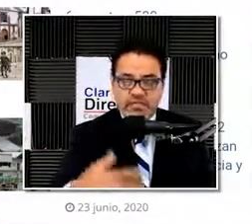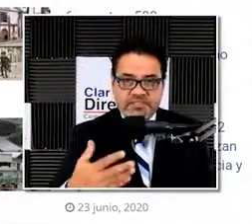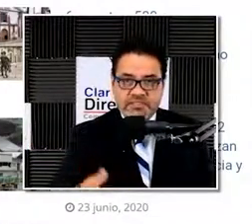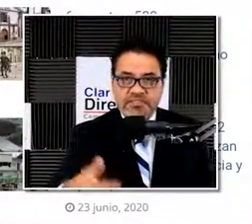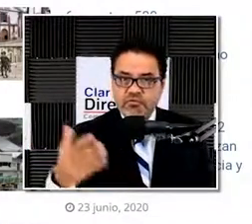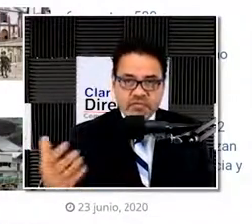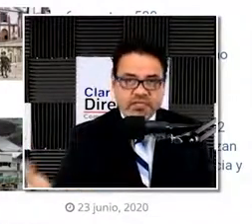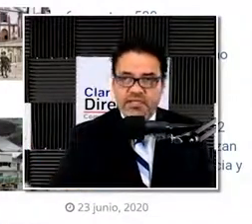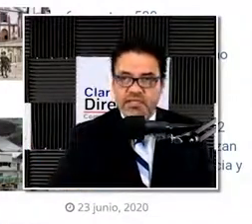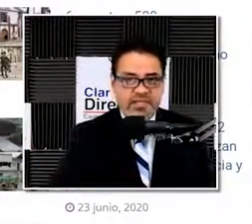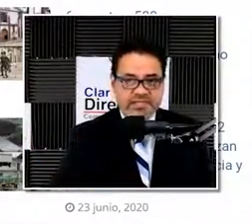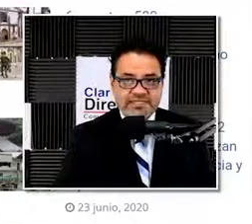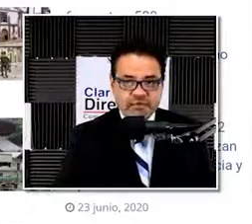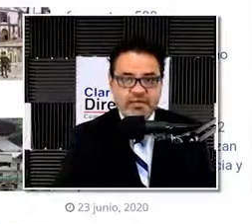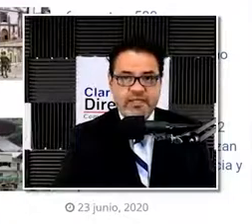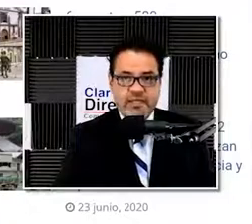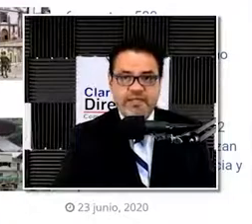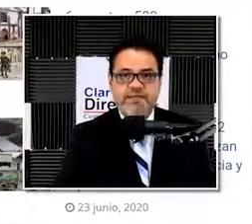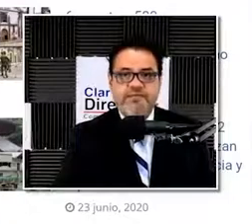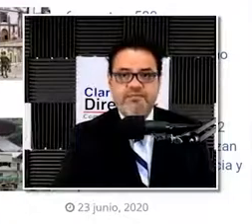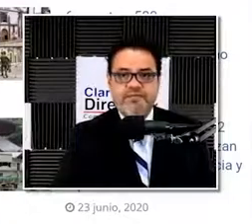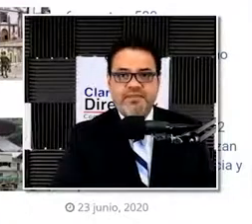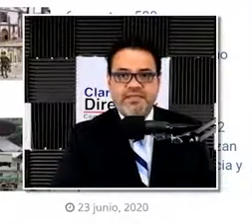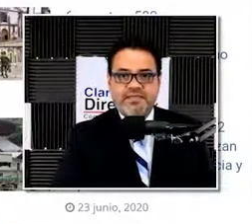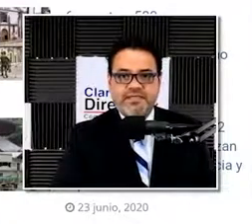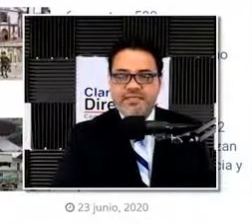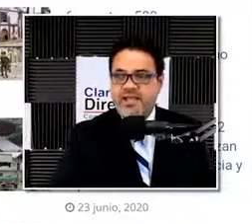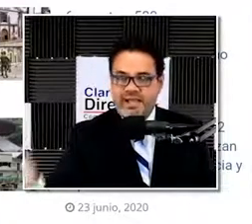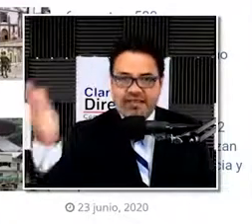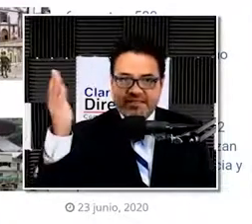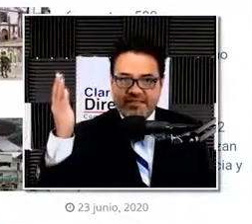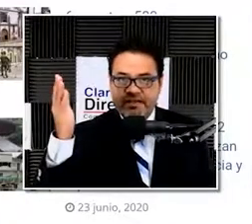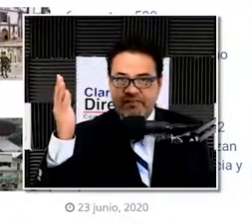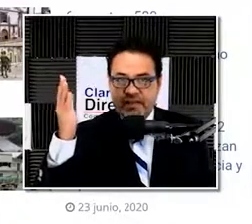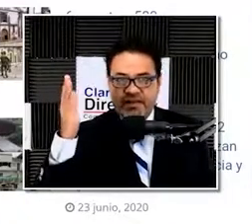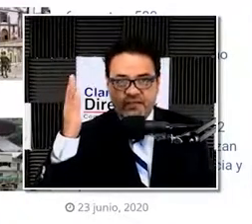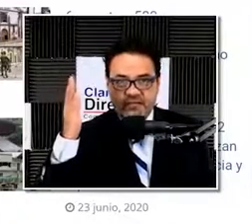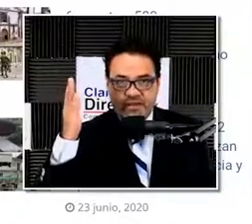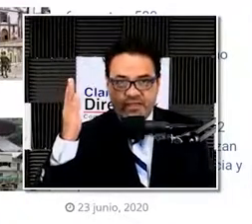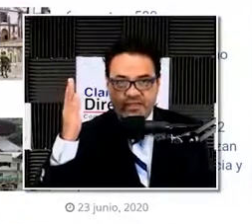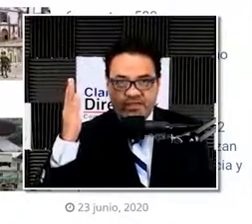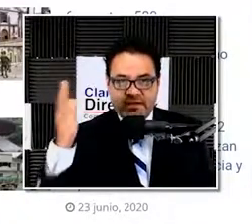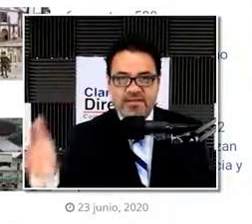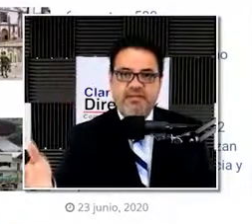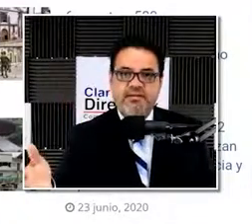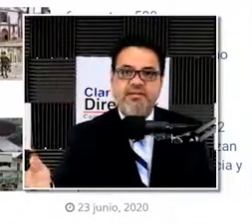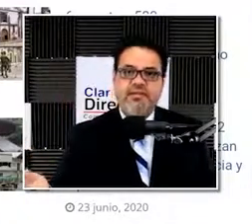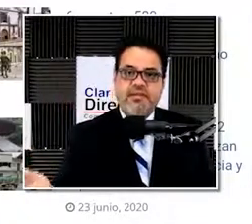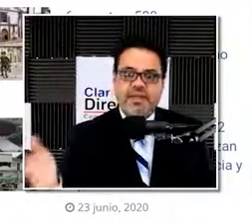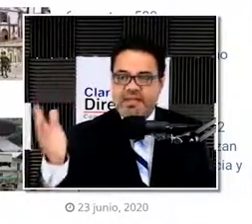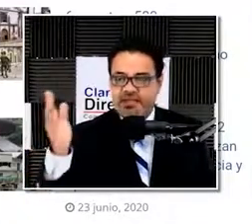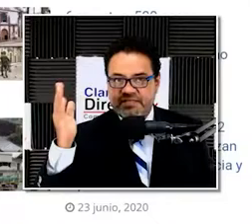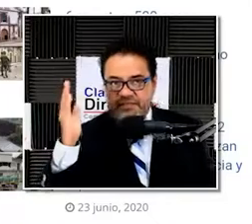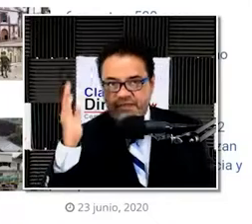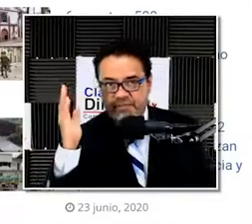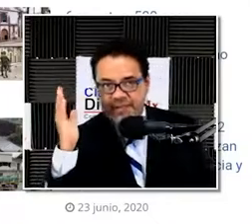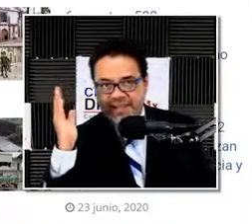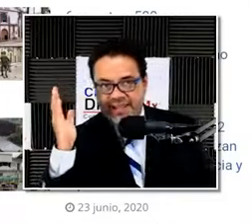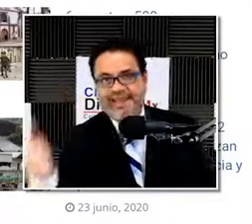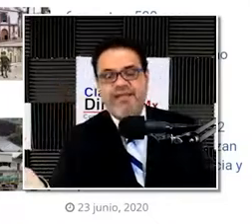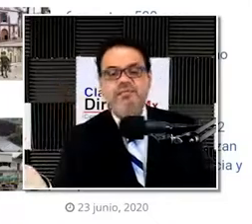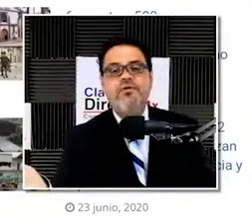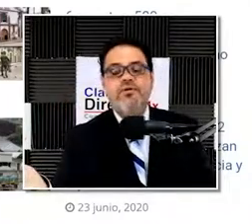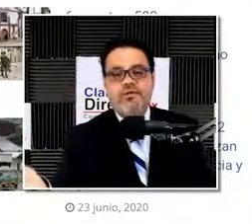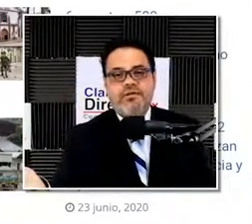no lo crea presidente sostiene que en esa zona que está la reserva natural de sancán la reserva natural